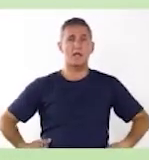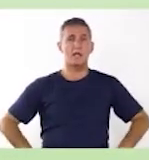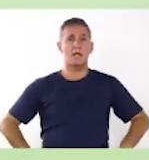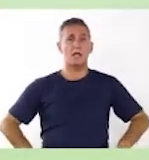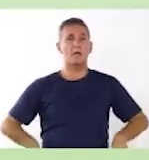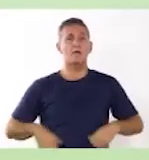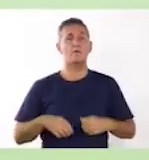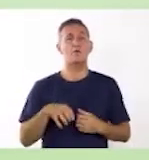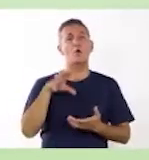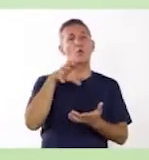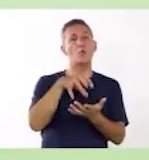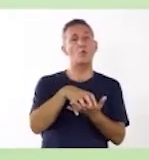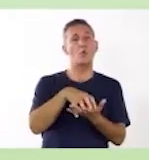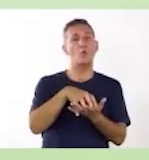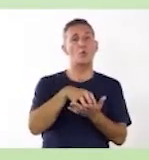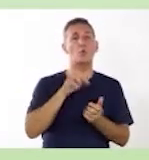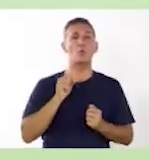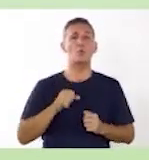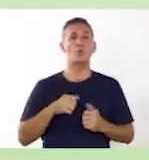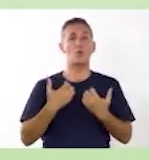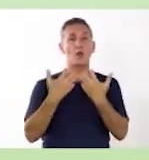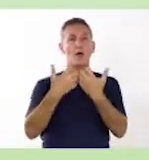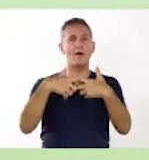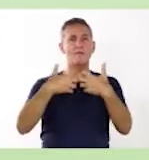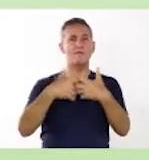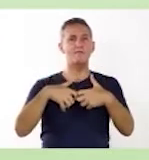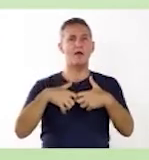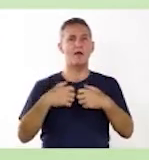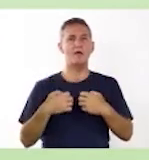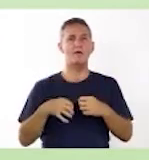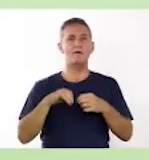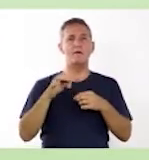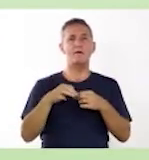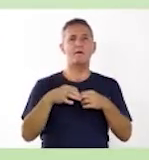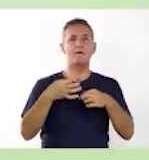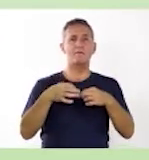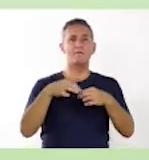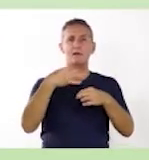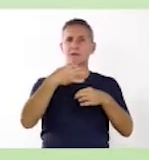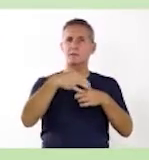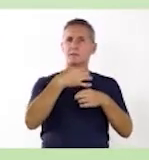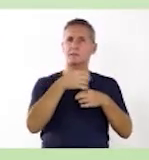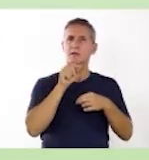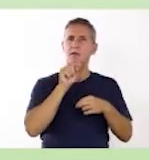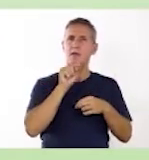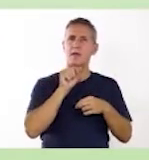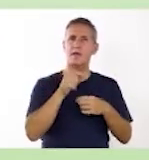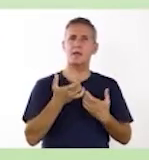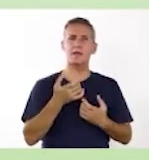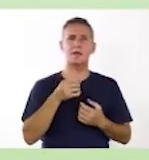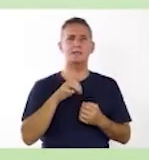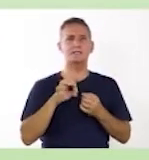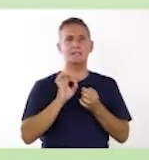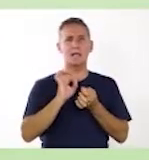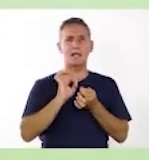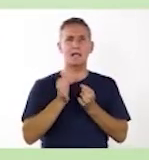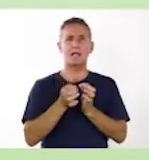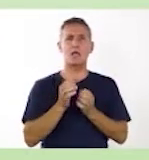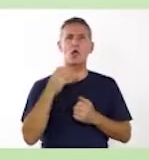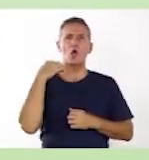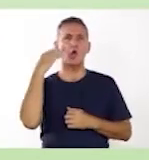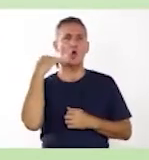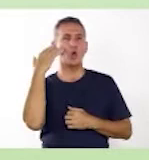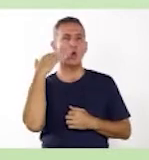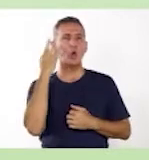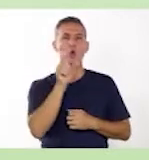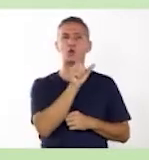una fábrica de encaje, y el encaje que le da a ustedes es elegancia. Hay colorido de palabras, por ejemplo, cuando él dice la